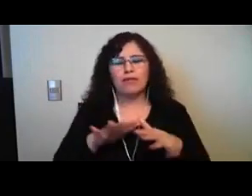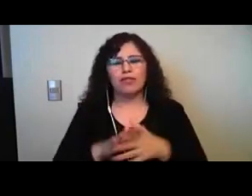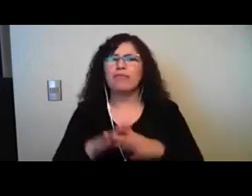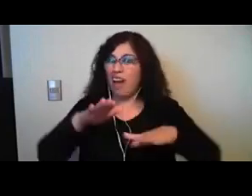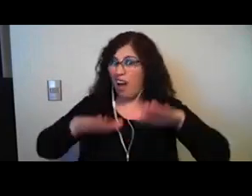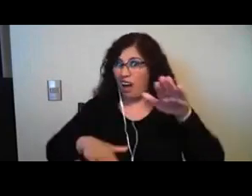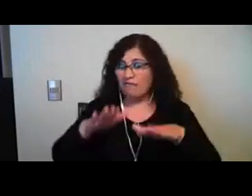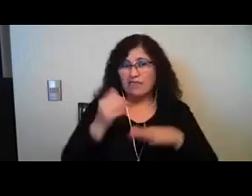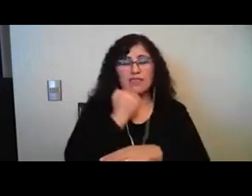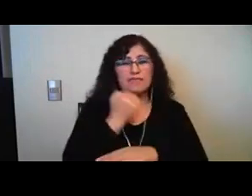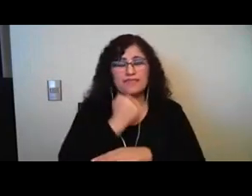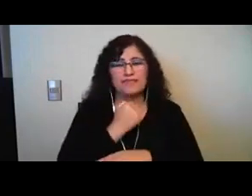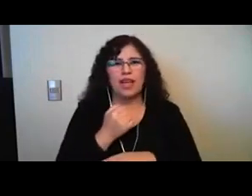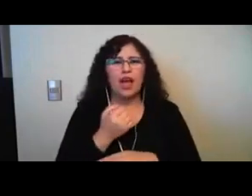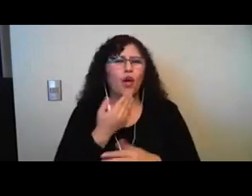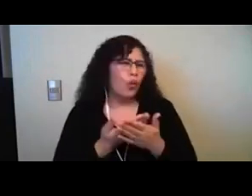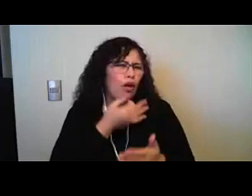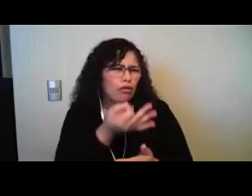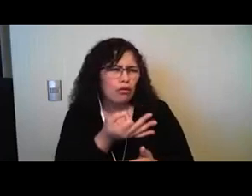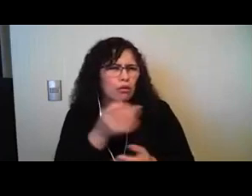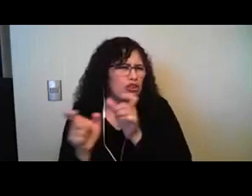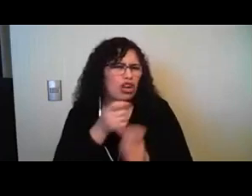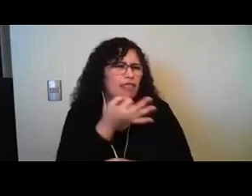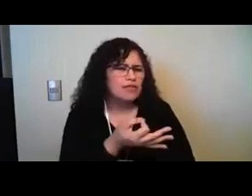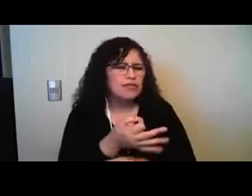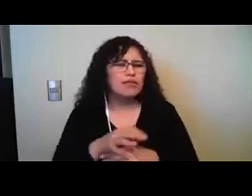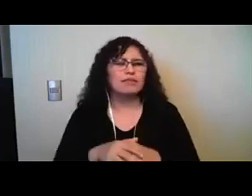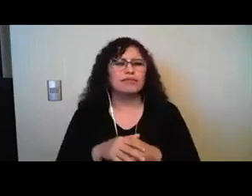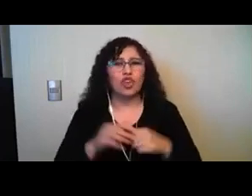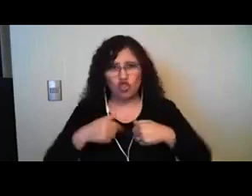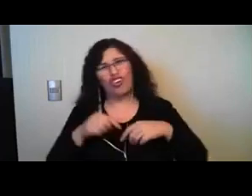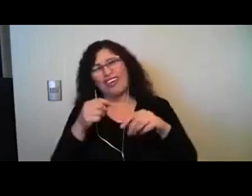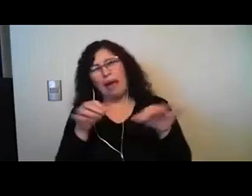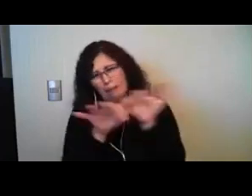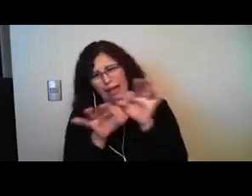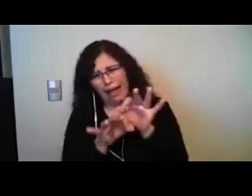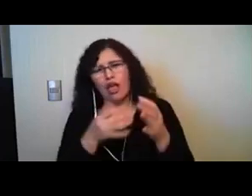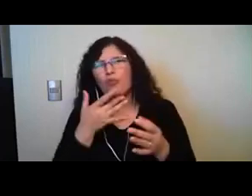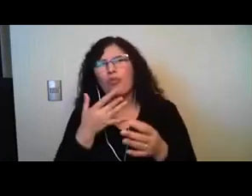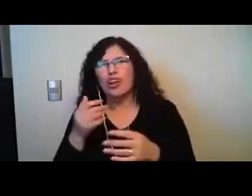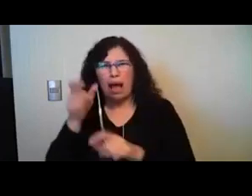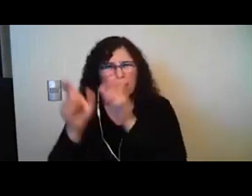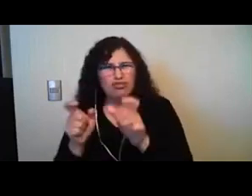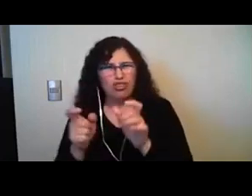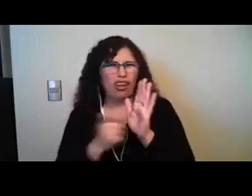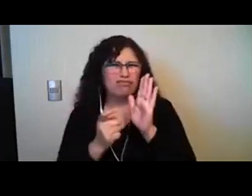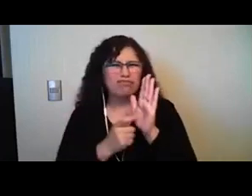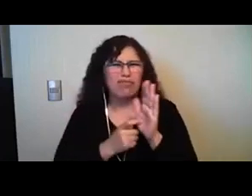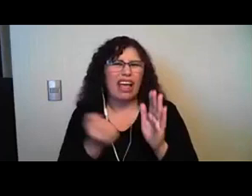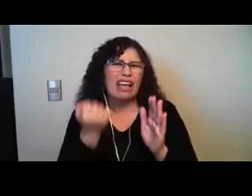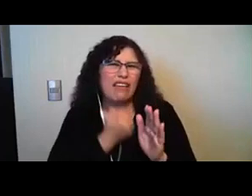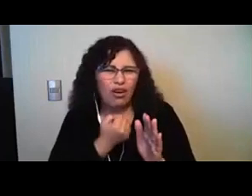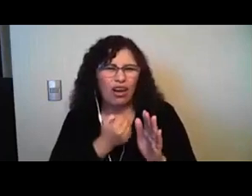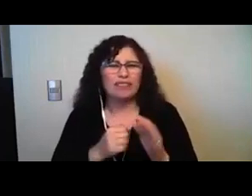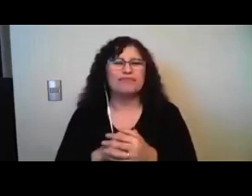error o se comete el error de decir que, y lo expreso porque es algo común en los estudiantes cuando